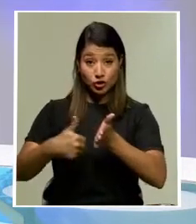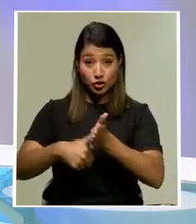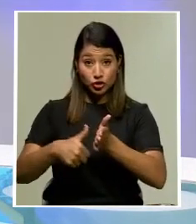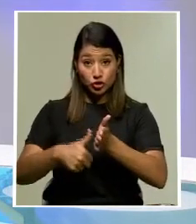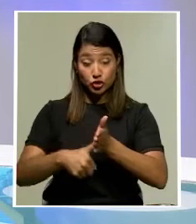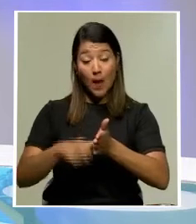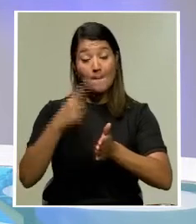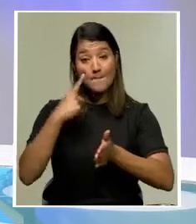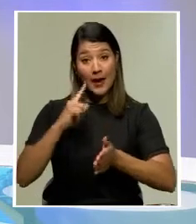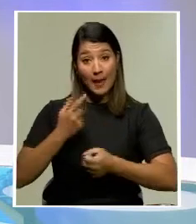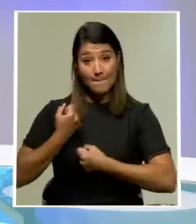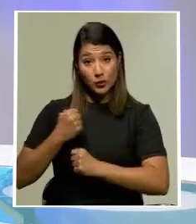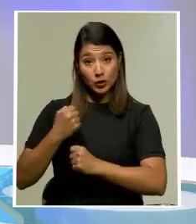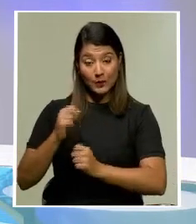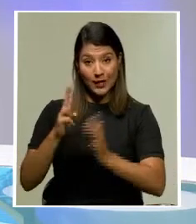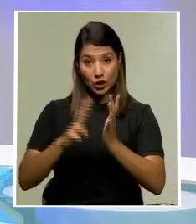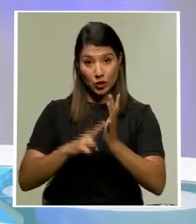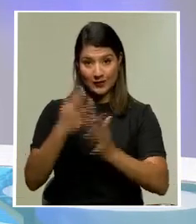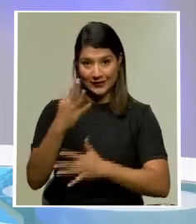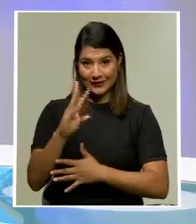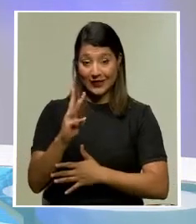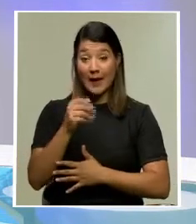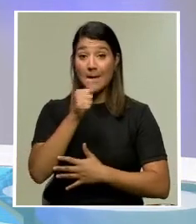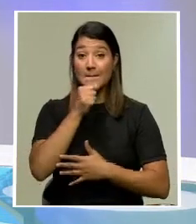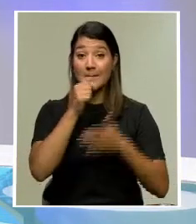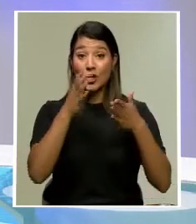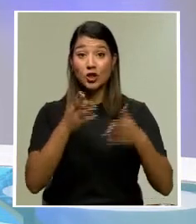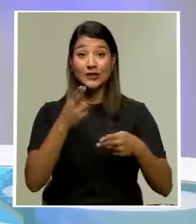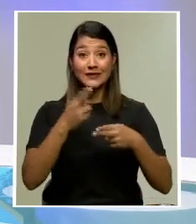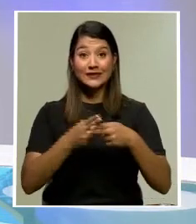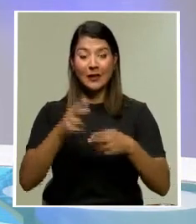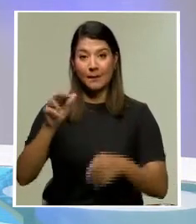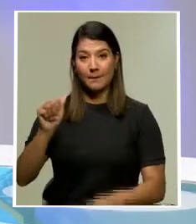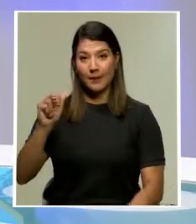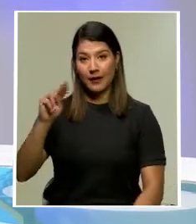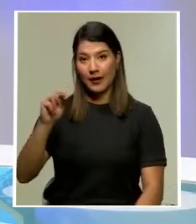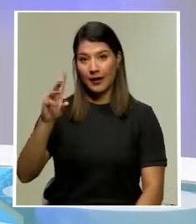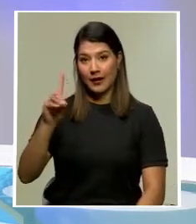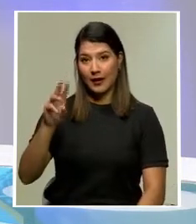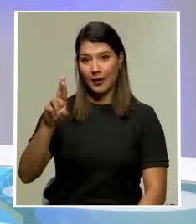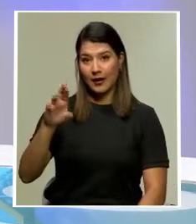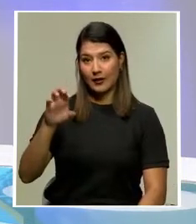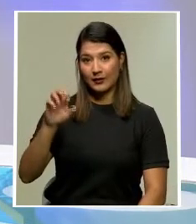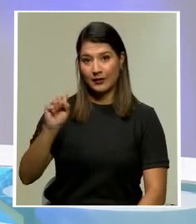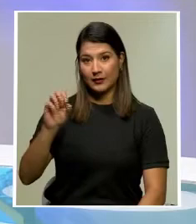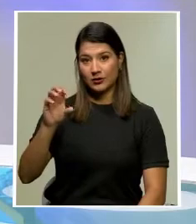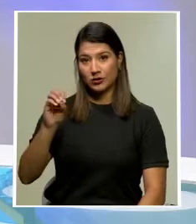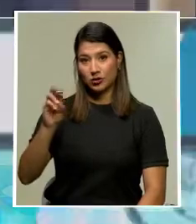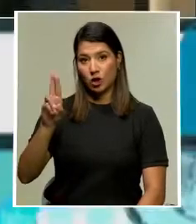2016. El periodista Andrés Ortiz nos trae el detalle de esta información.